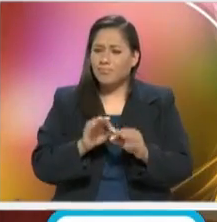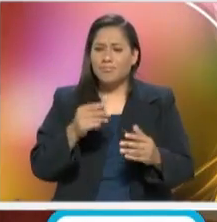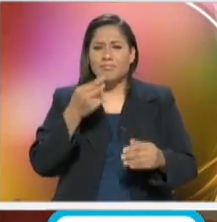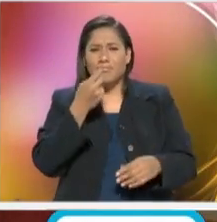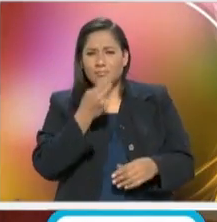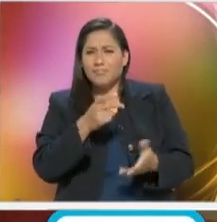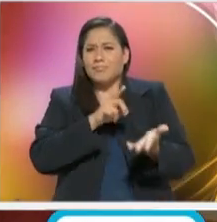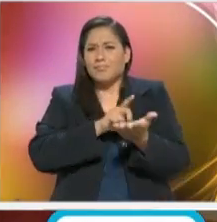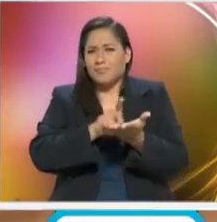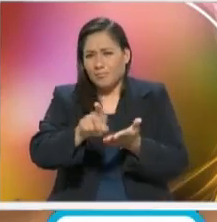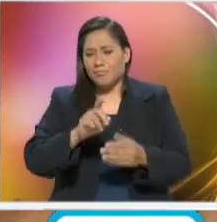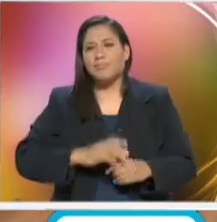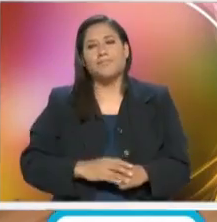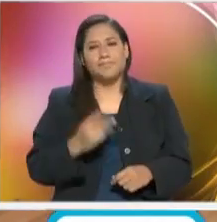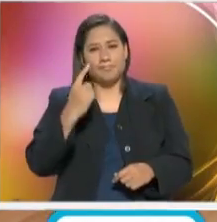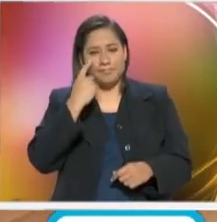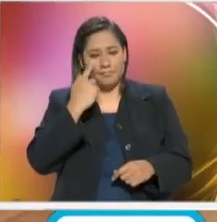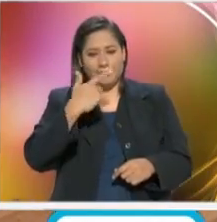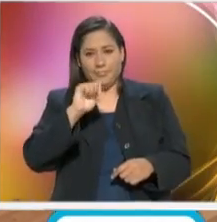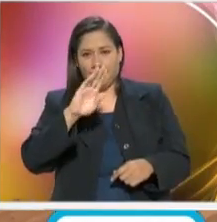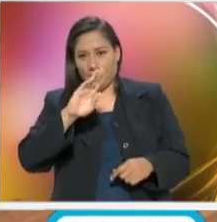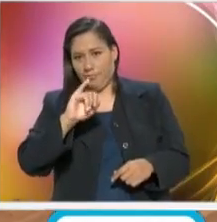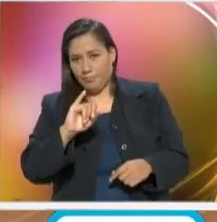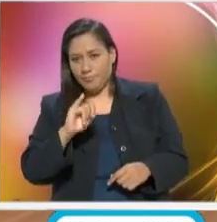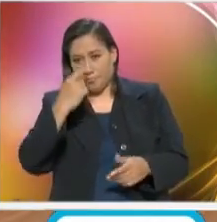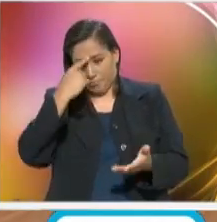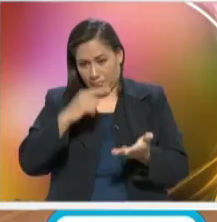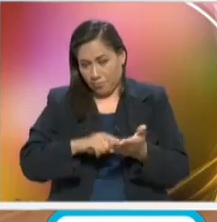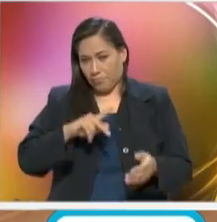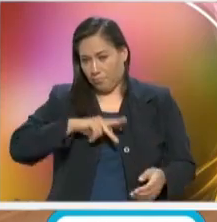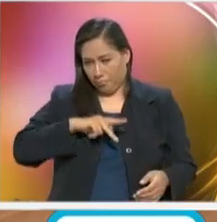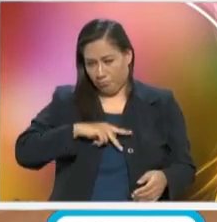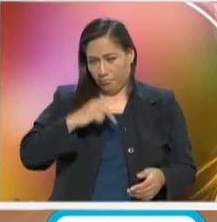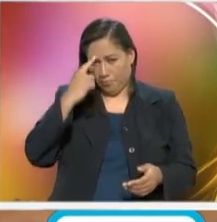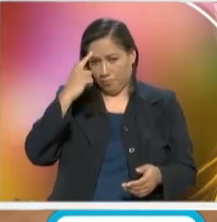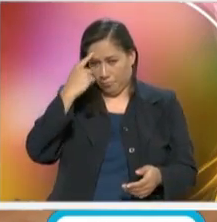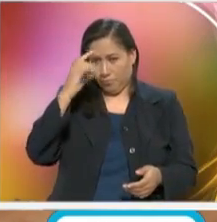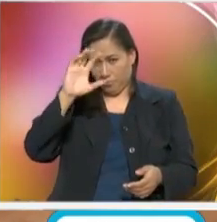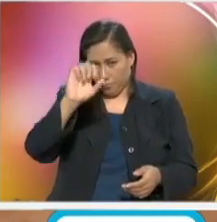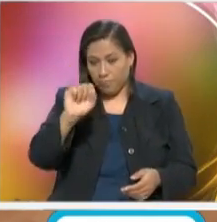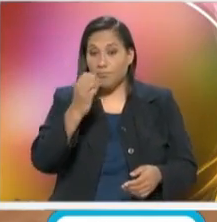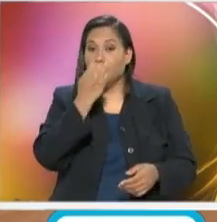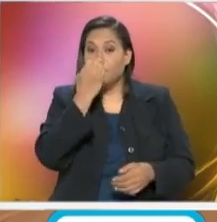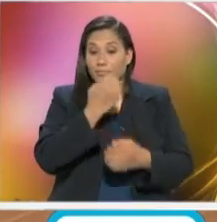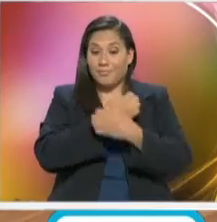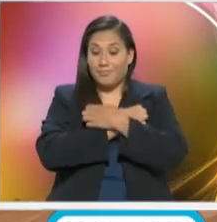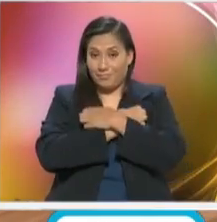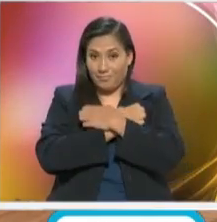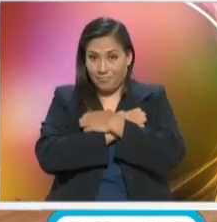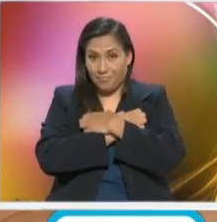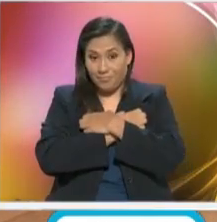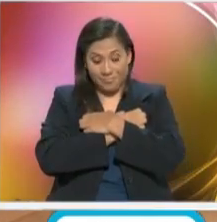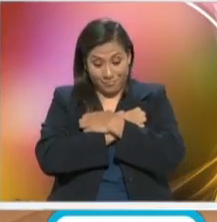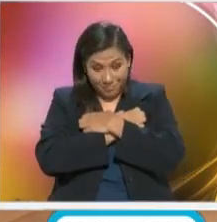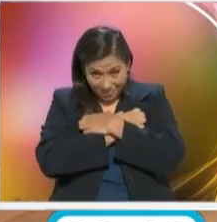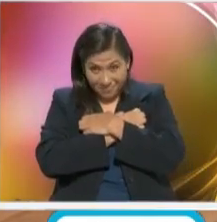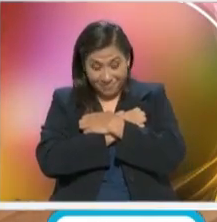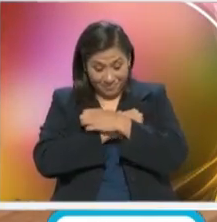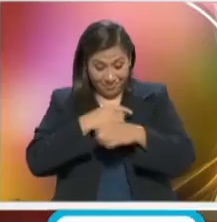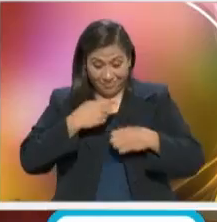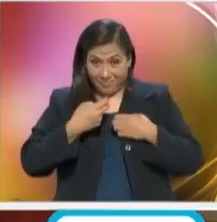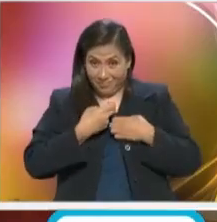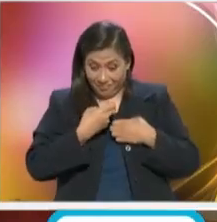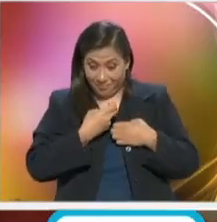derecho? Mira, Gaby, yo creo que en mi concepto la educación sin duda es el instrumento